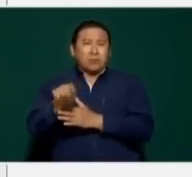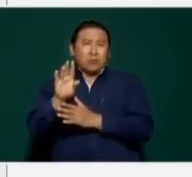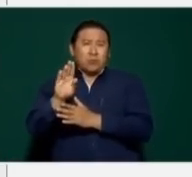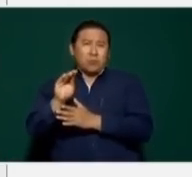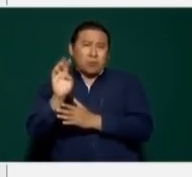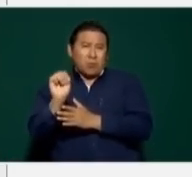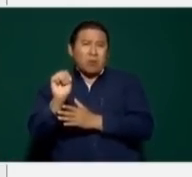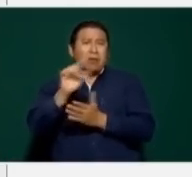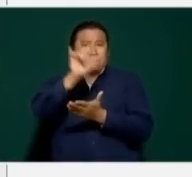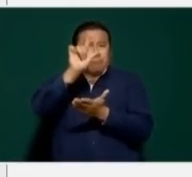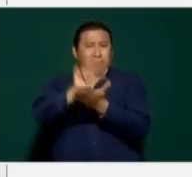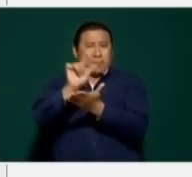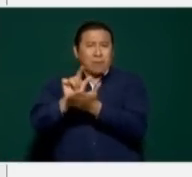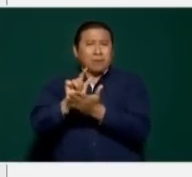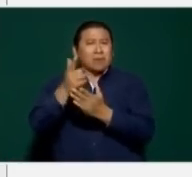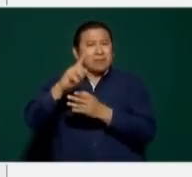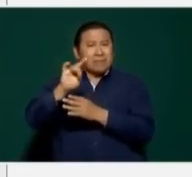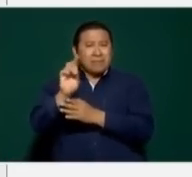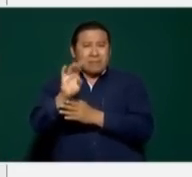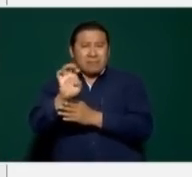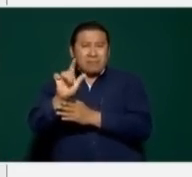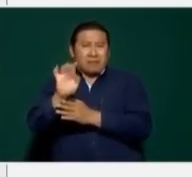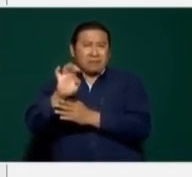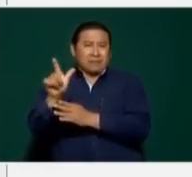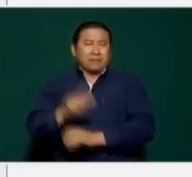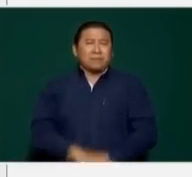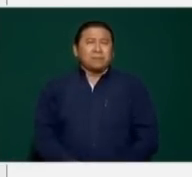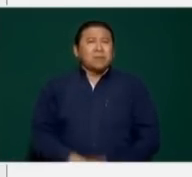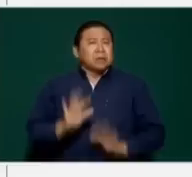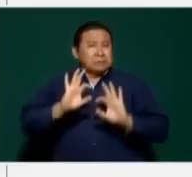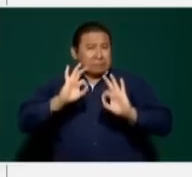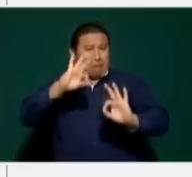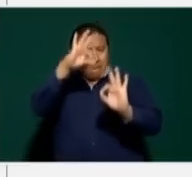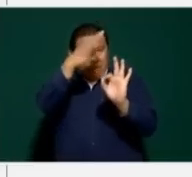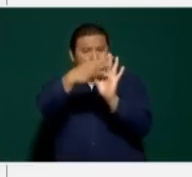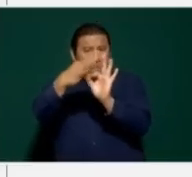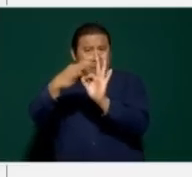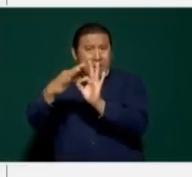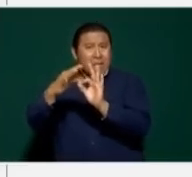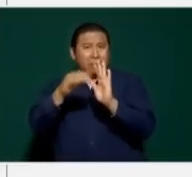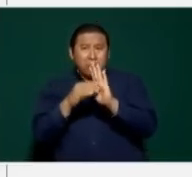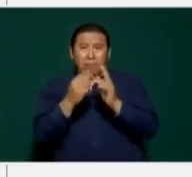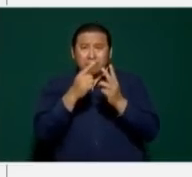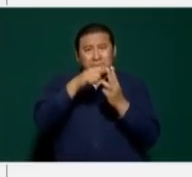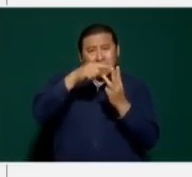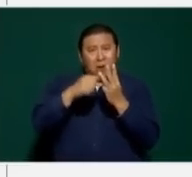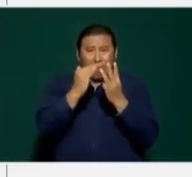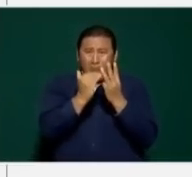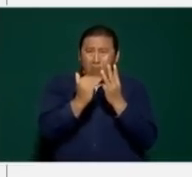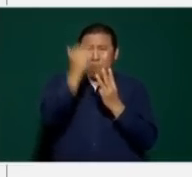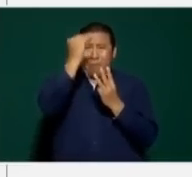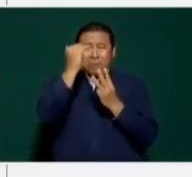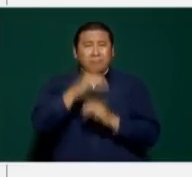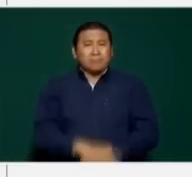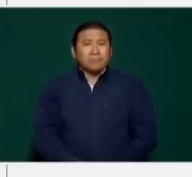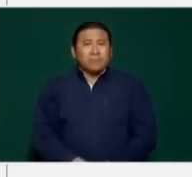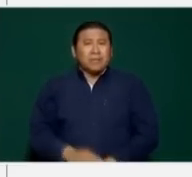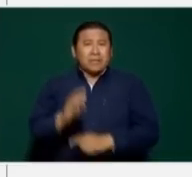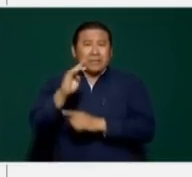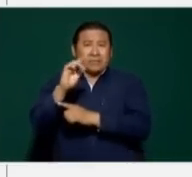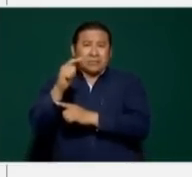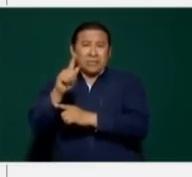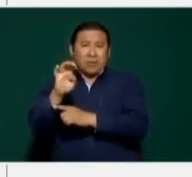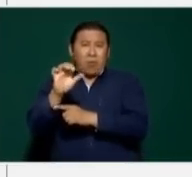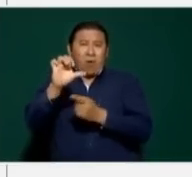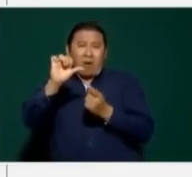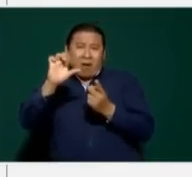18.99 el litro de diésel. Tenemos ya por marcas, las tres más altas son Chevron,